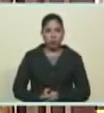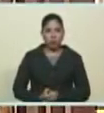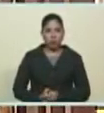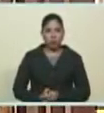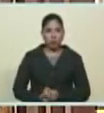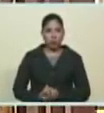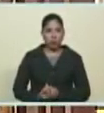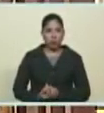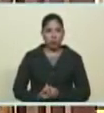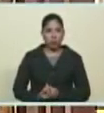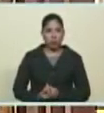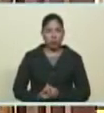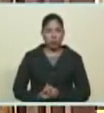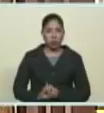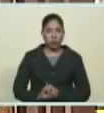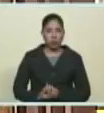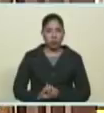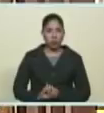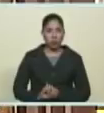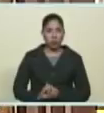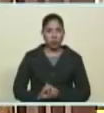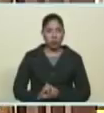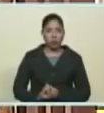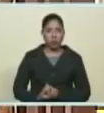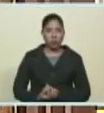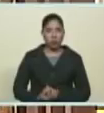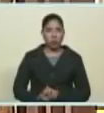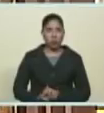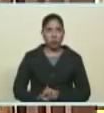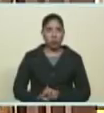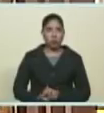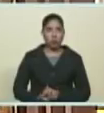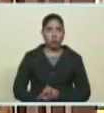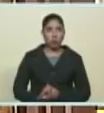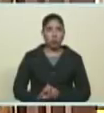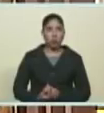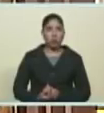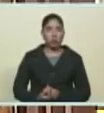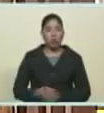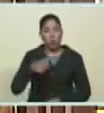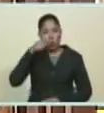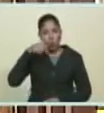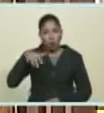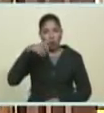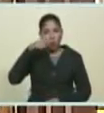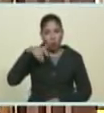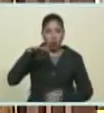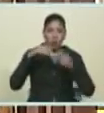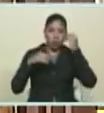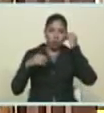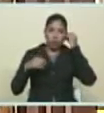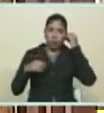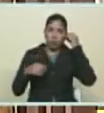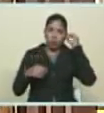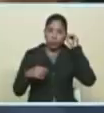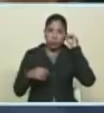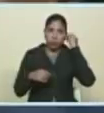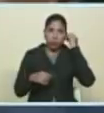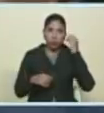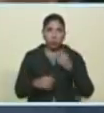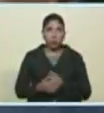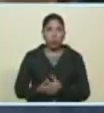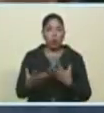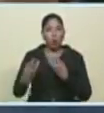Pueblo por pueblo, yo recorrí todos los municipios de Portuguesa 4 veces. Pueblo por pueblo, me mudé para allá, junto al